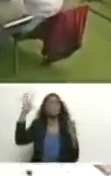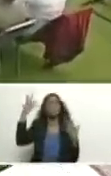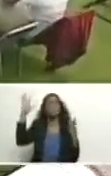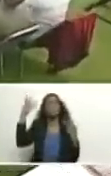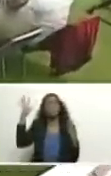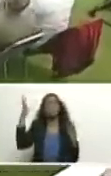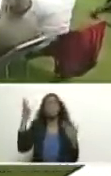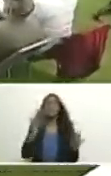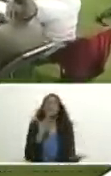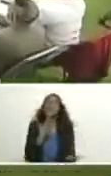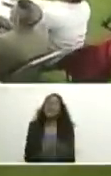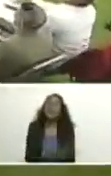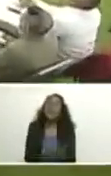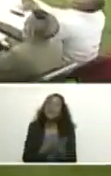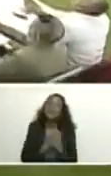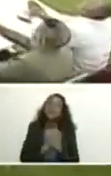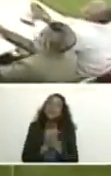Muchas gracias,